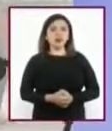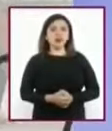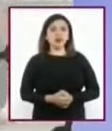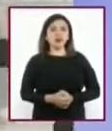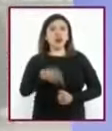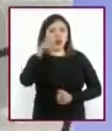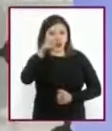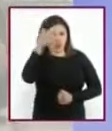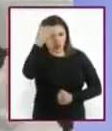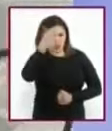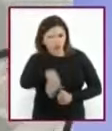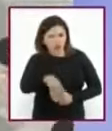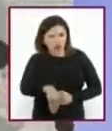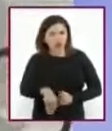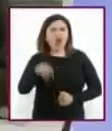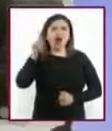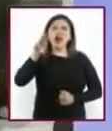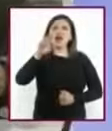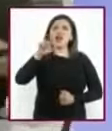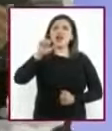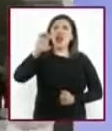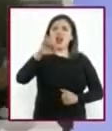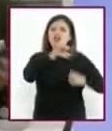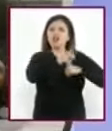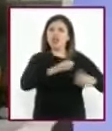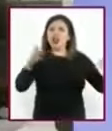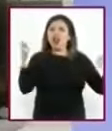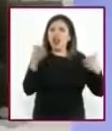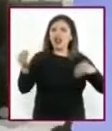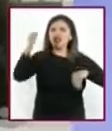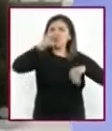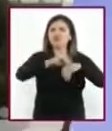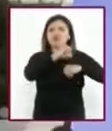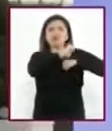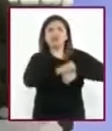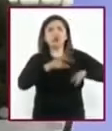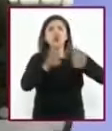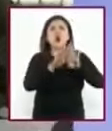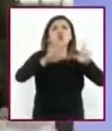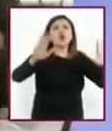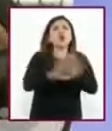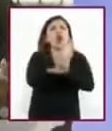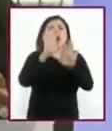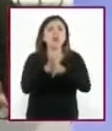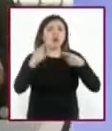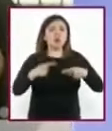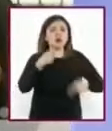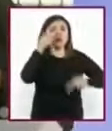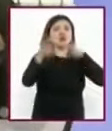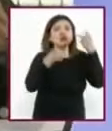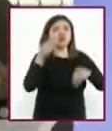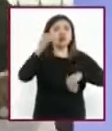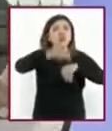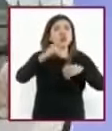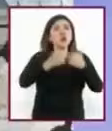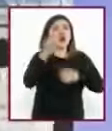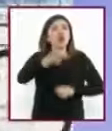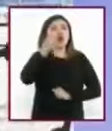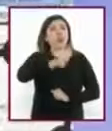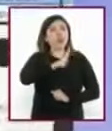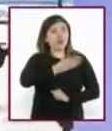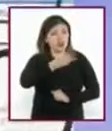¿Sabías que la Real Academia Española es la entidad que da rango de norma a los cambios que los hablantes incorporan a la lengua en el uso